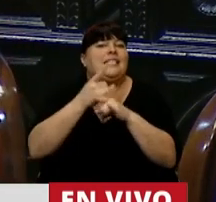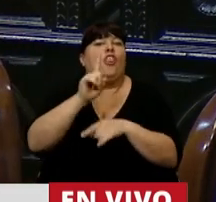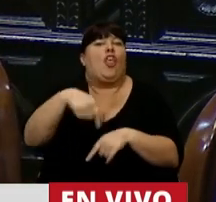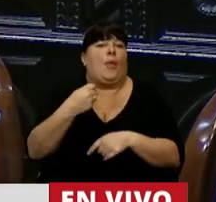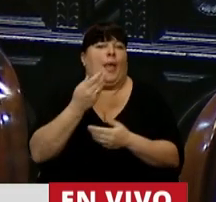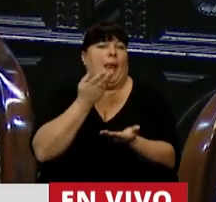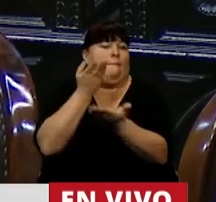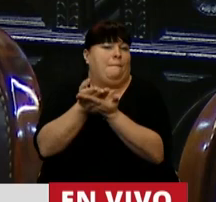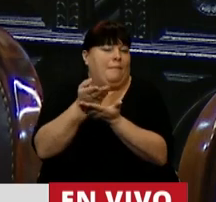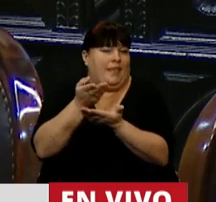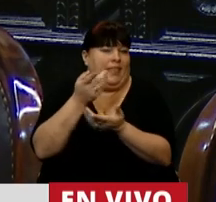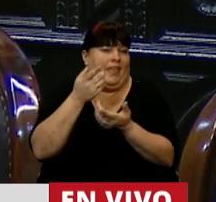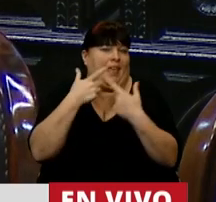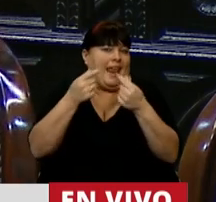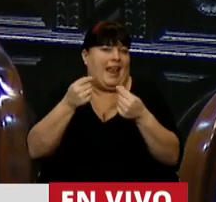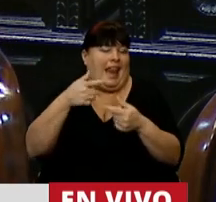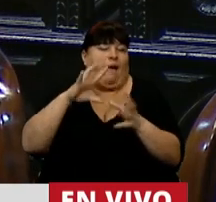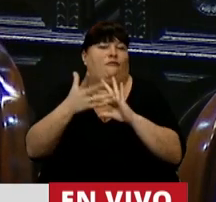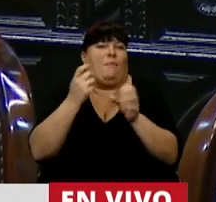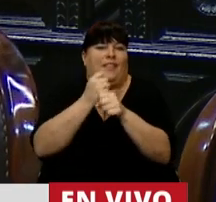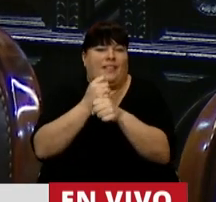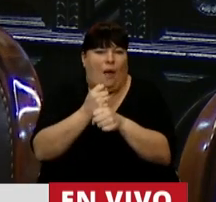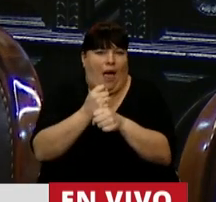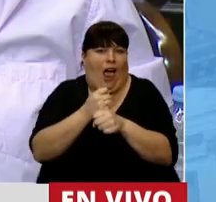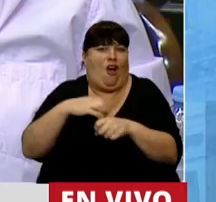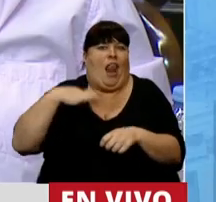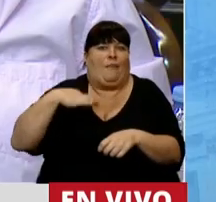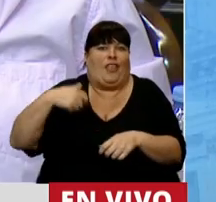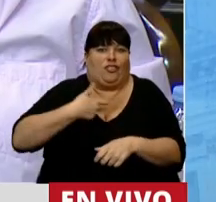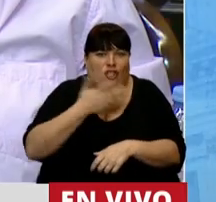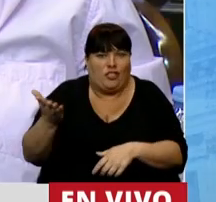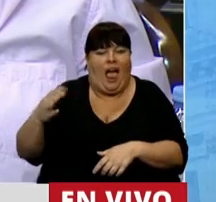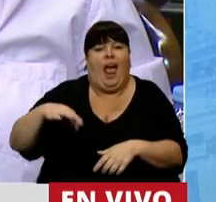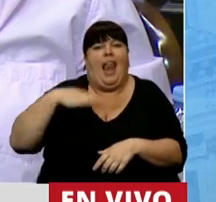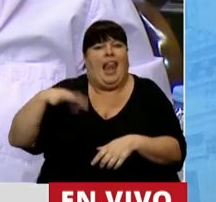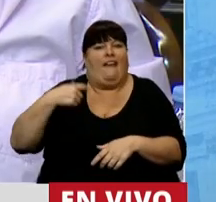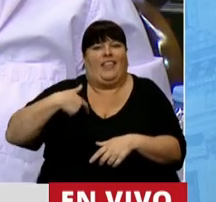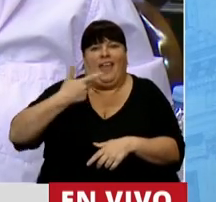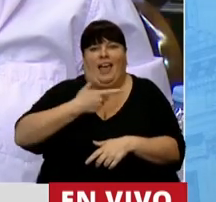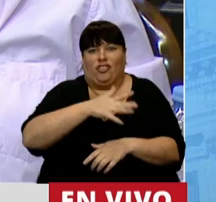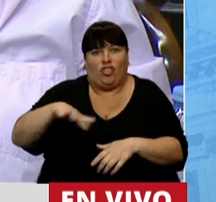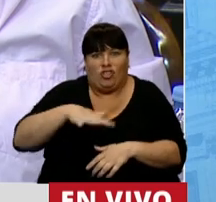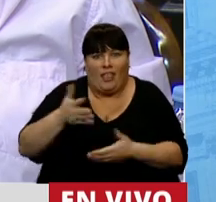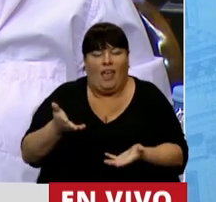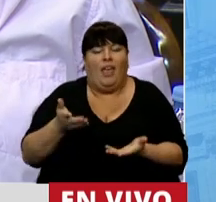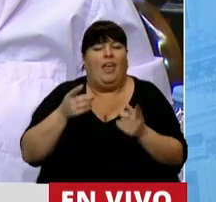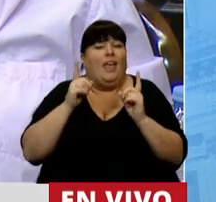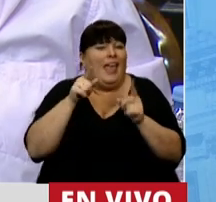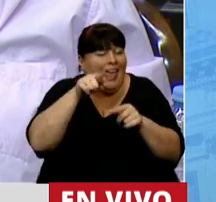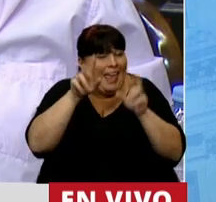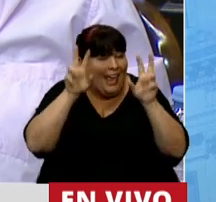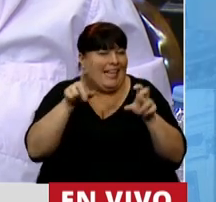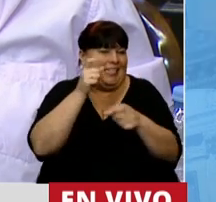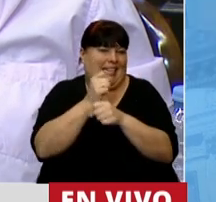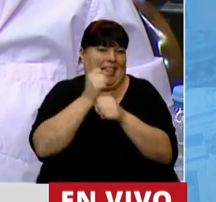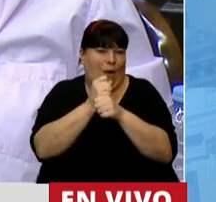con el ordenamiento del funcionamiento de nuestra vida social, de nuestra vida como sociedad. Y esa es, en definitiva,